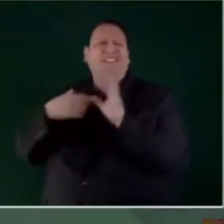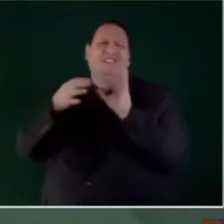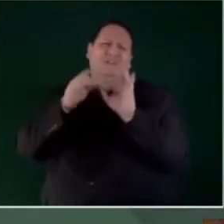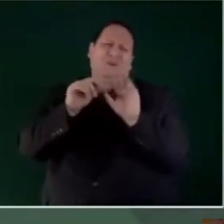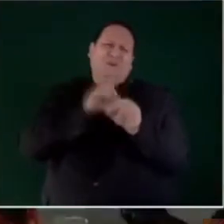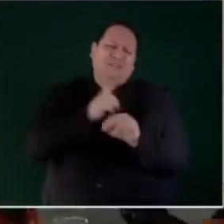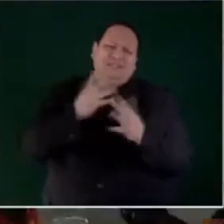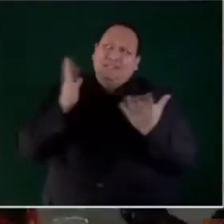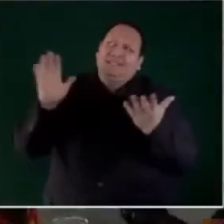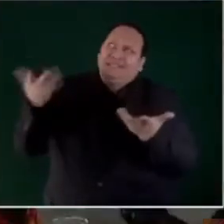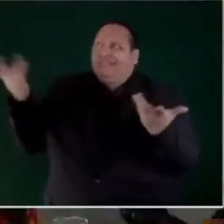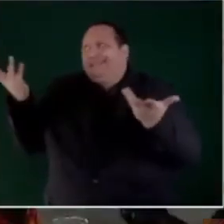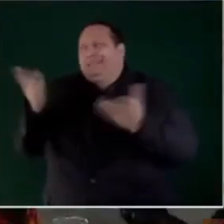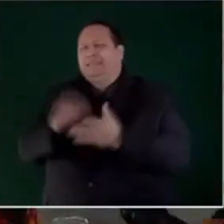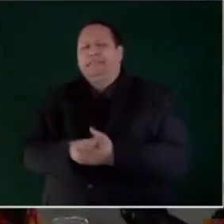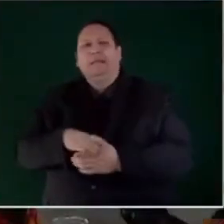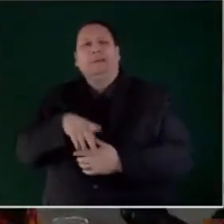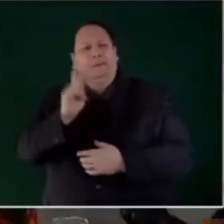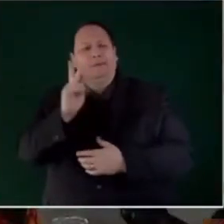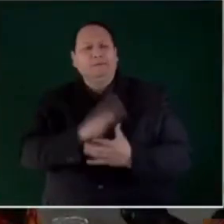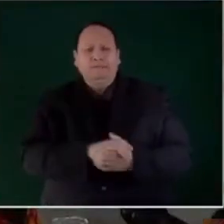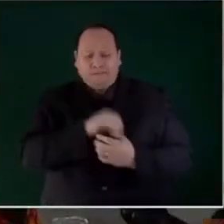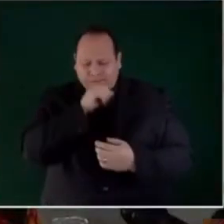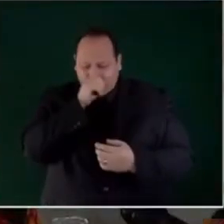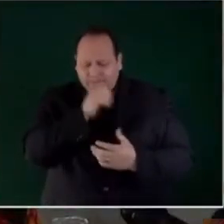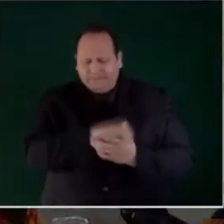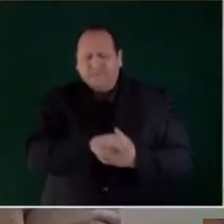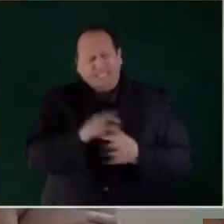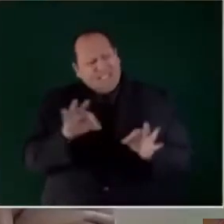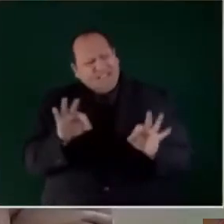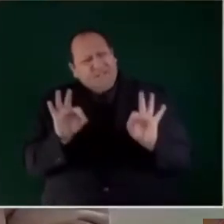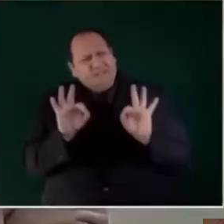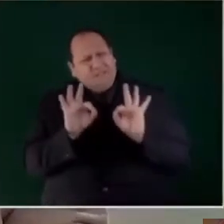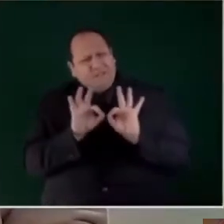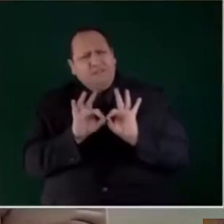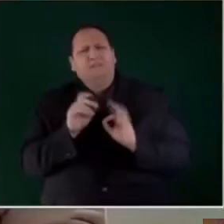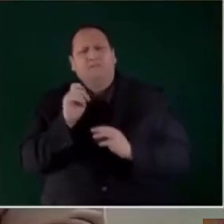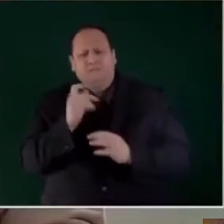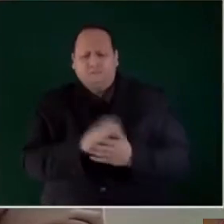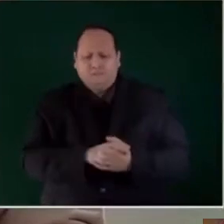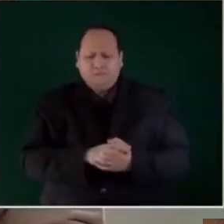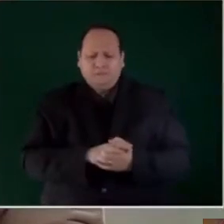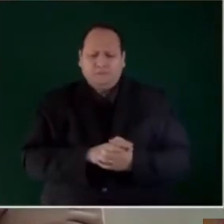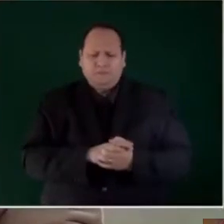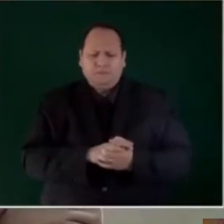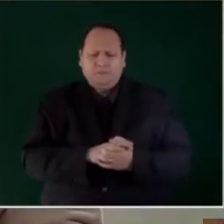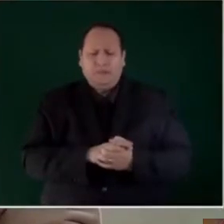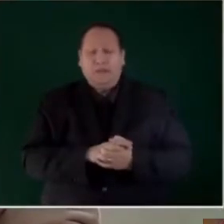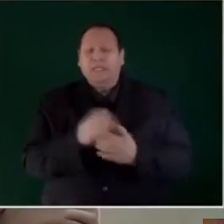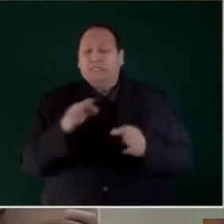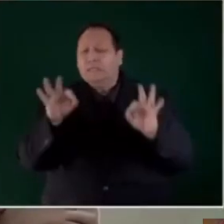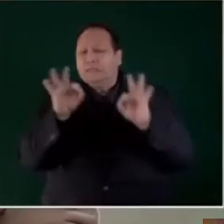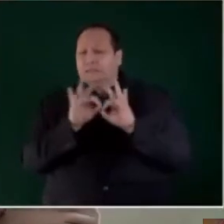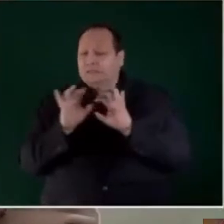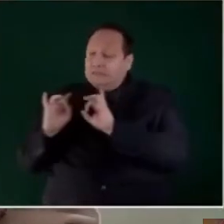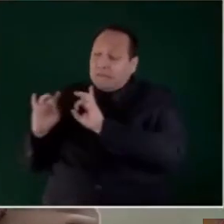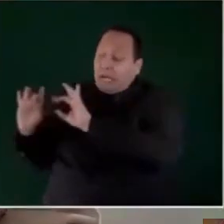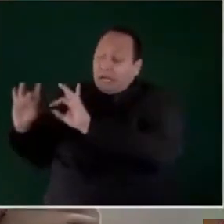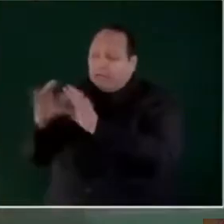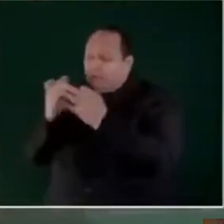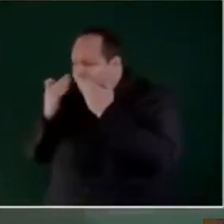pero es muy importante lo que está